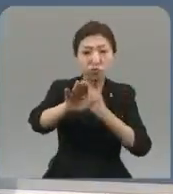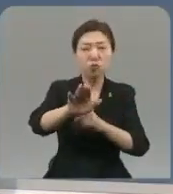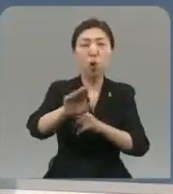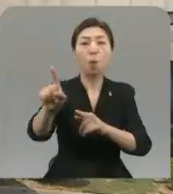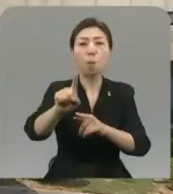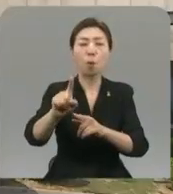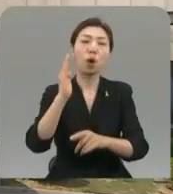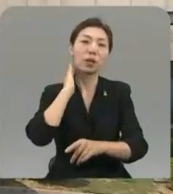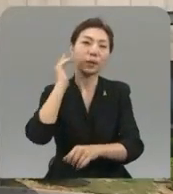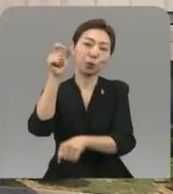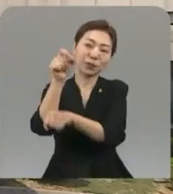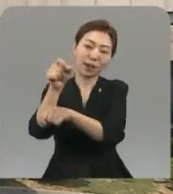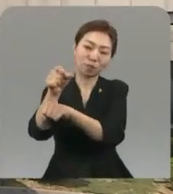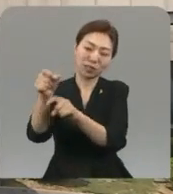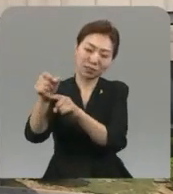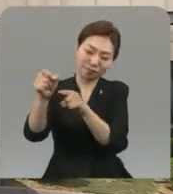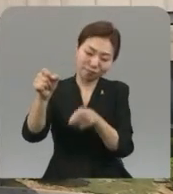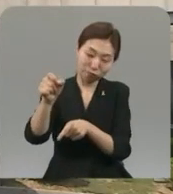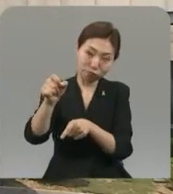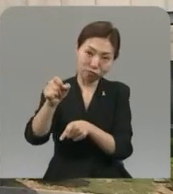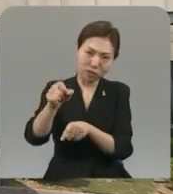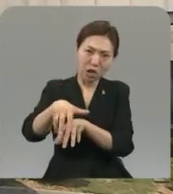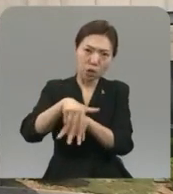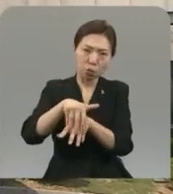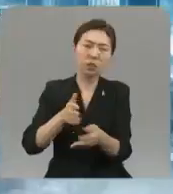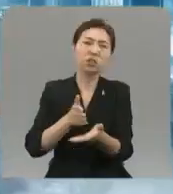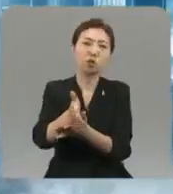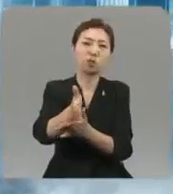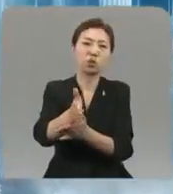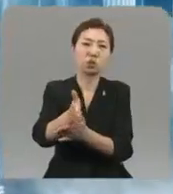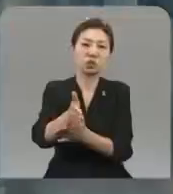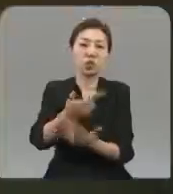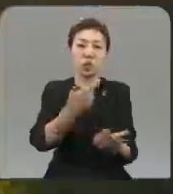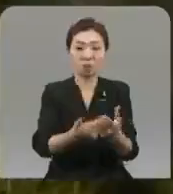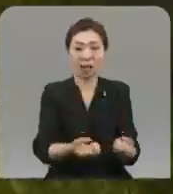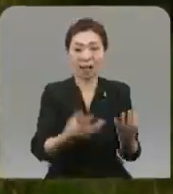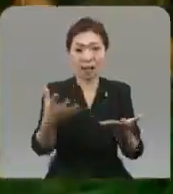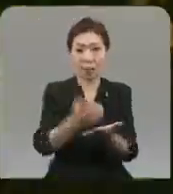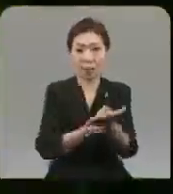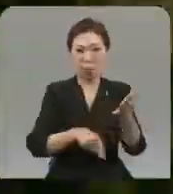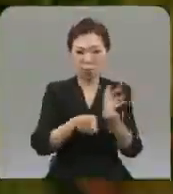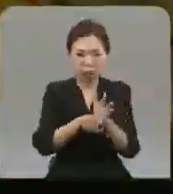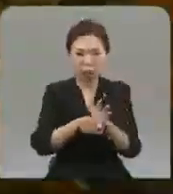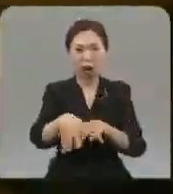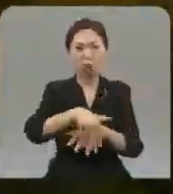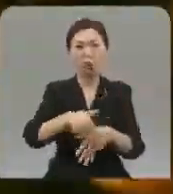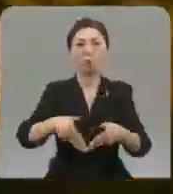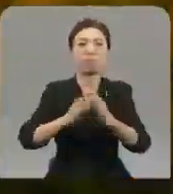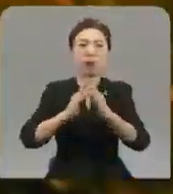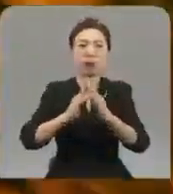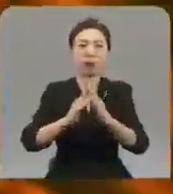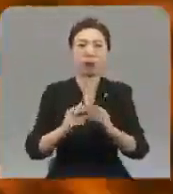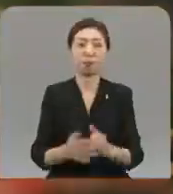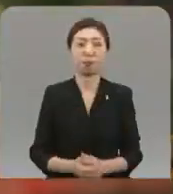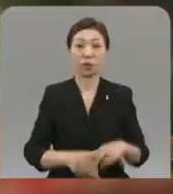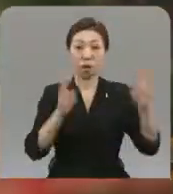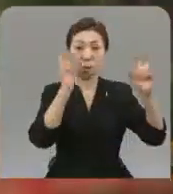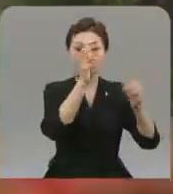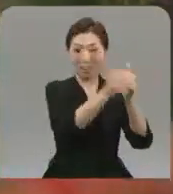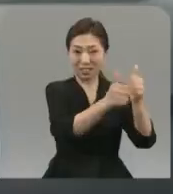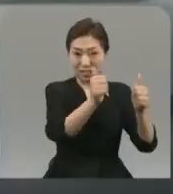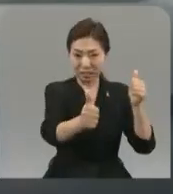cuadruplicar el de unos juegos olímpicos o una copa mundial de fútbol incluso antes de ser elegido como presidente de Corea del Sur